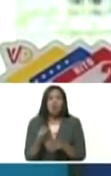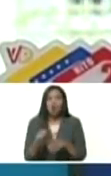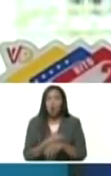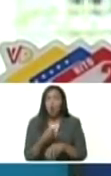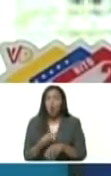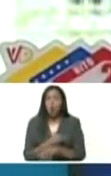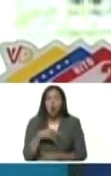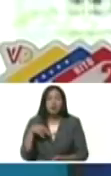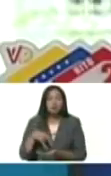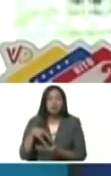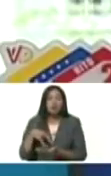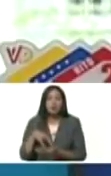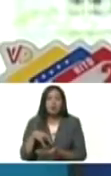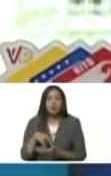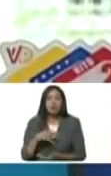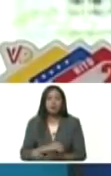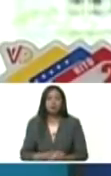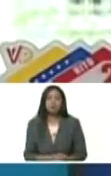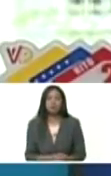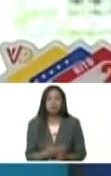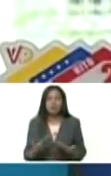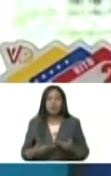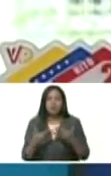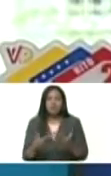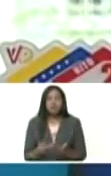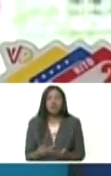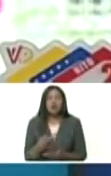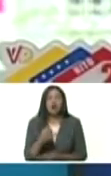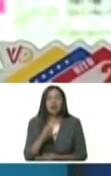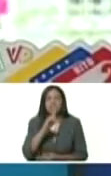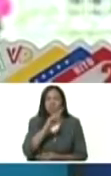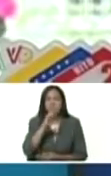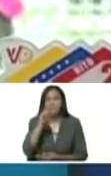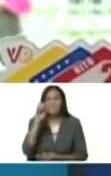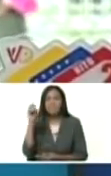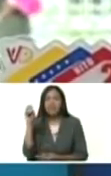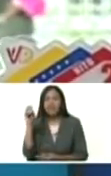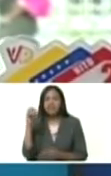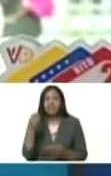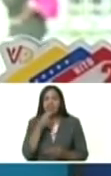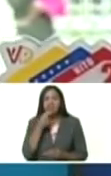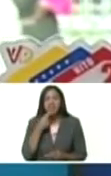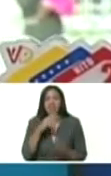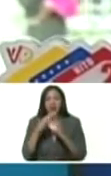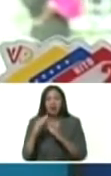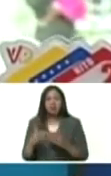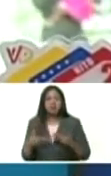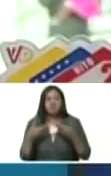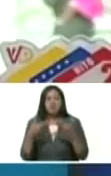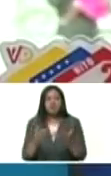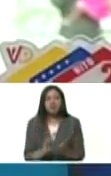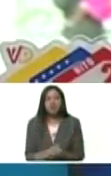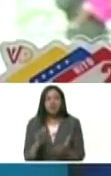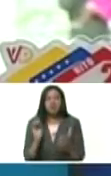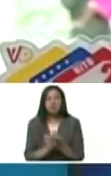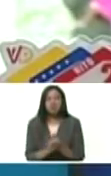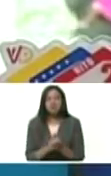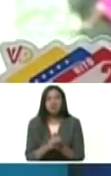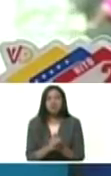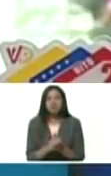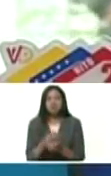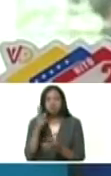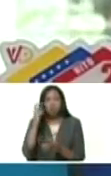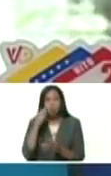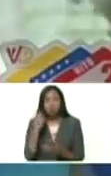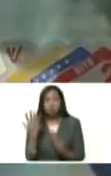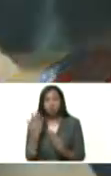gobernador Rafael Lacaba, entregando 120 bellas y dignas viviendas. Compañero Lacaba, ¿me